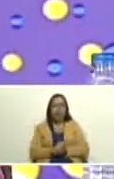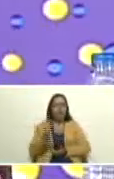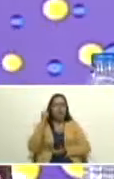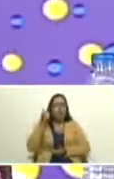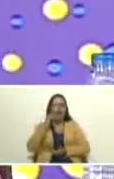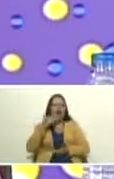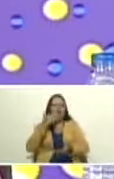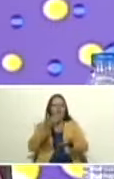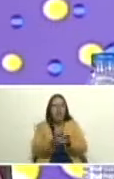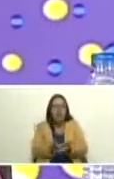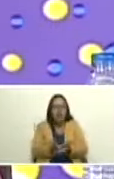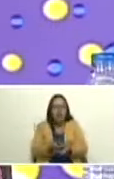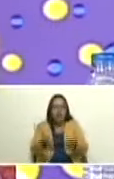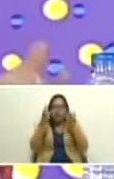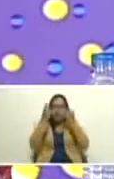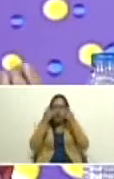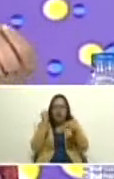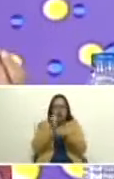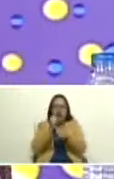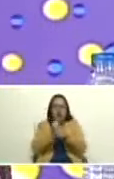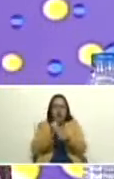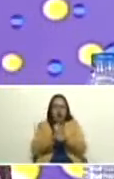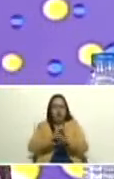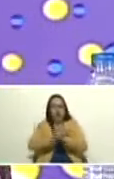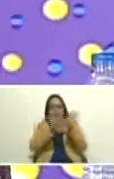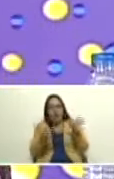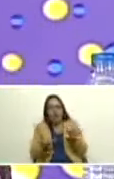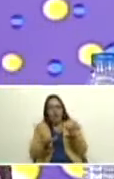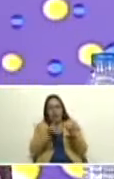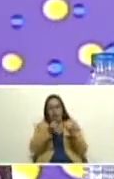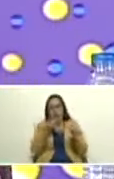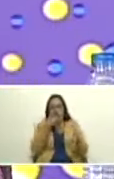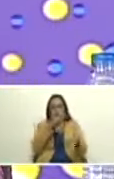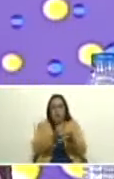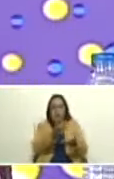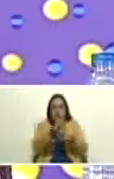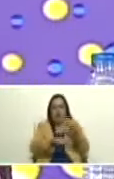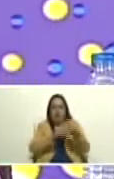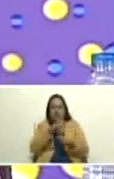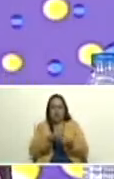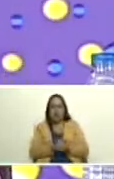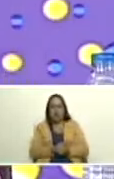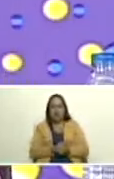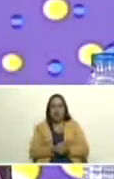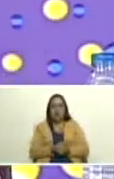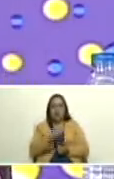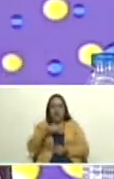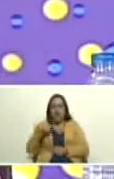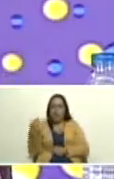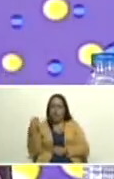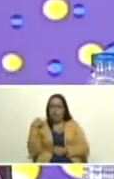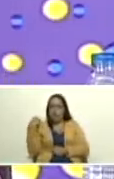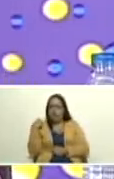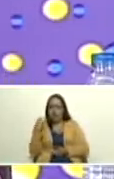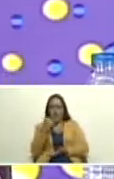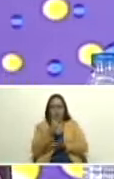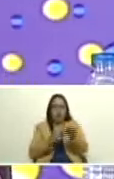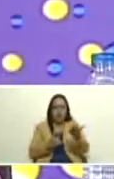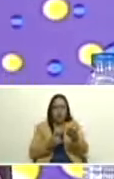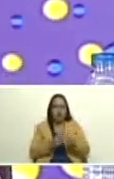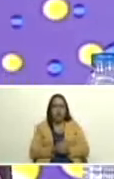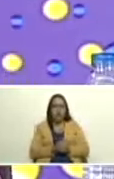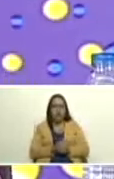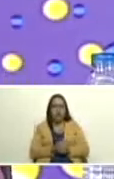han pedido oficios concretos. Y allí ya hay una oferta que se está haciendo. Llamamos nuevamente a la inscripción a la